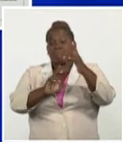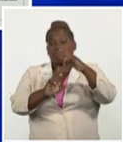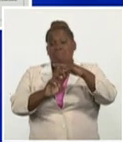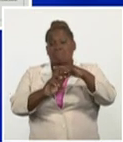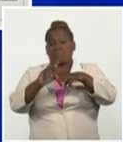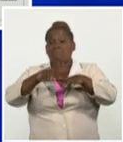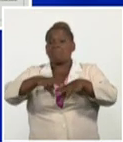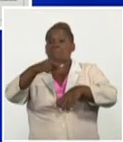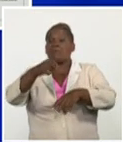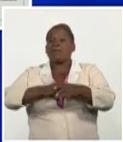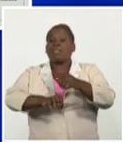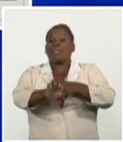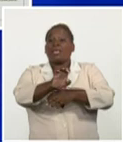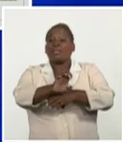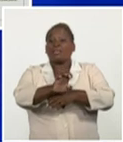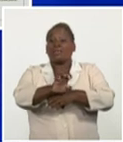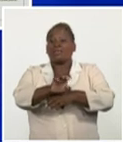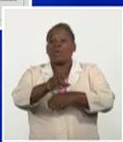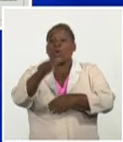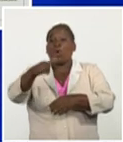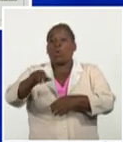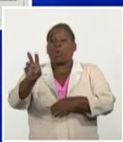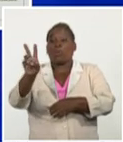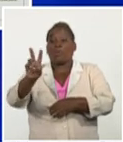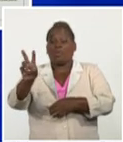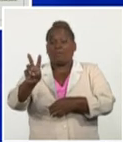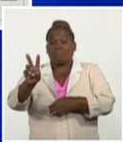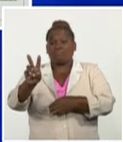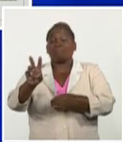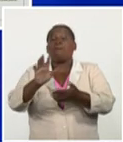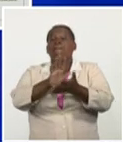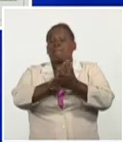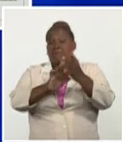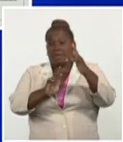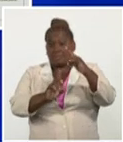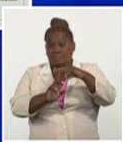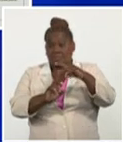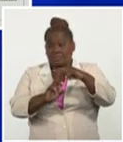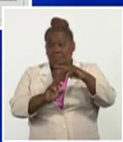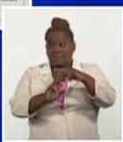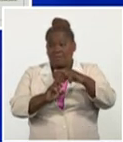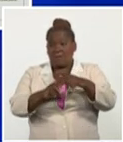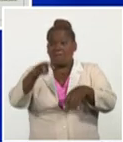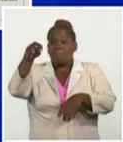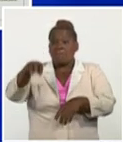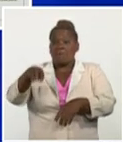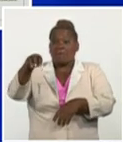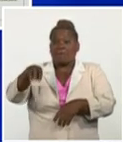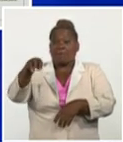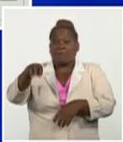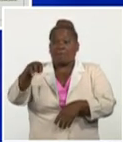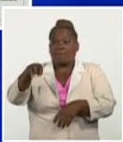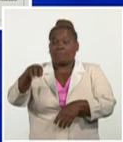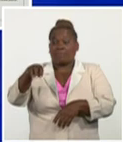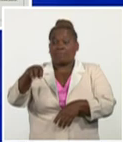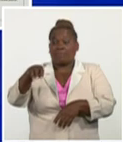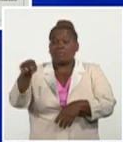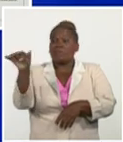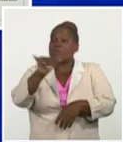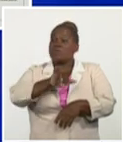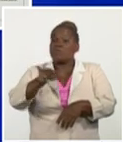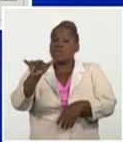Este, Jovellano de la provincia de Matanzas también y Marianao, que también mantiene